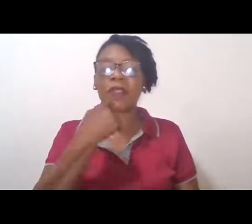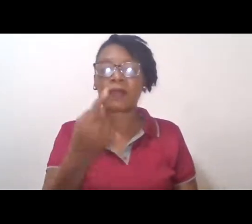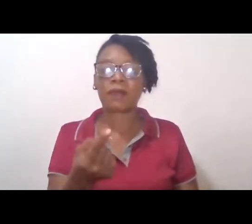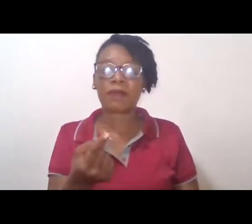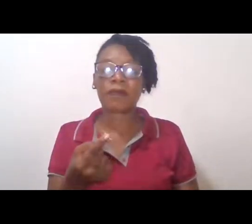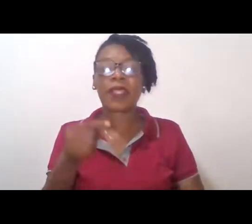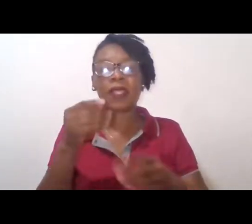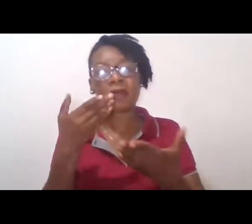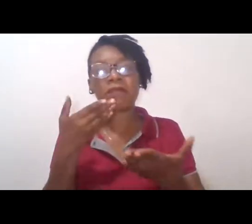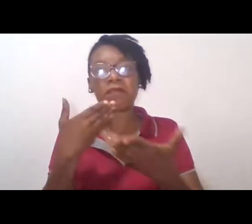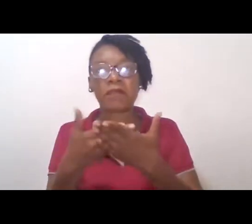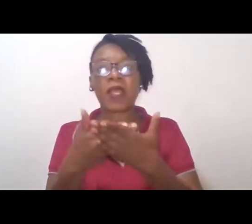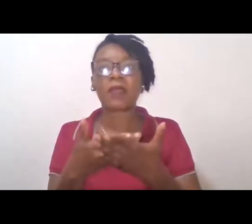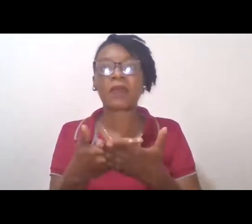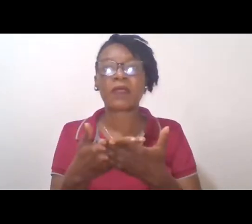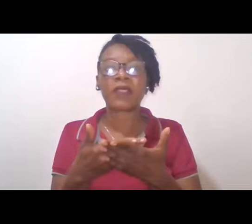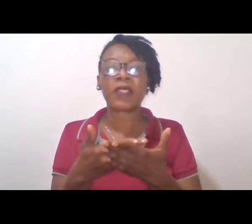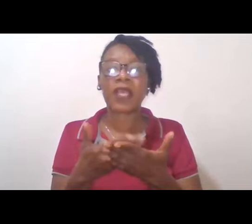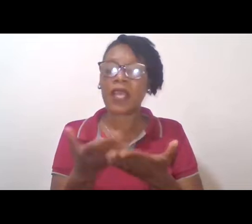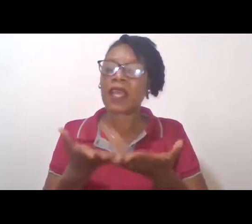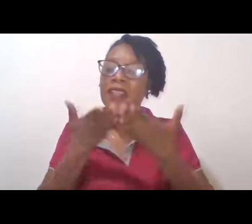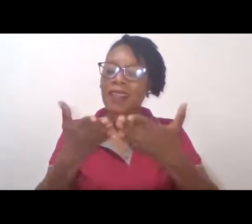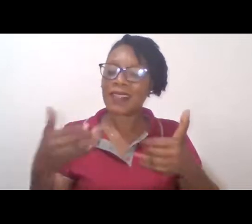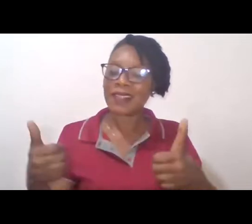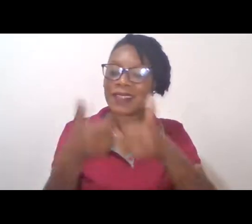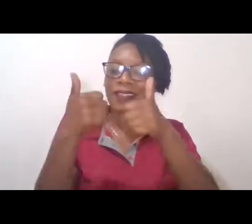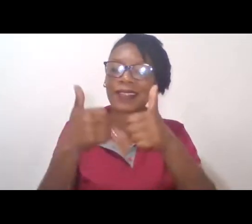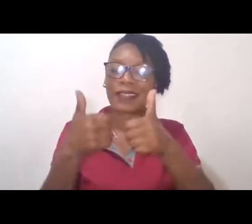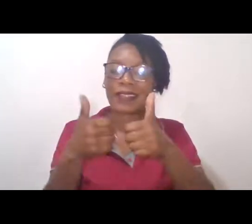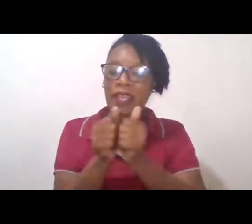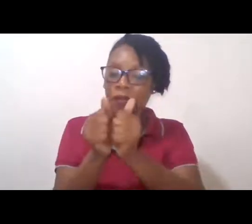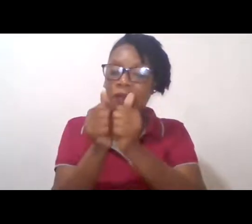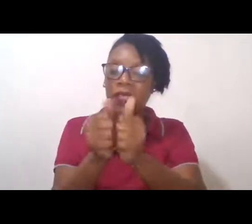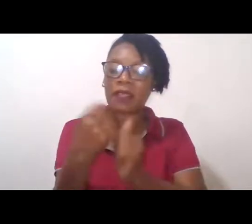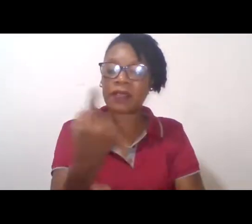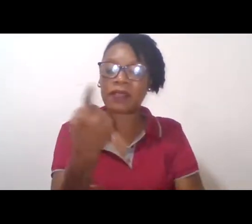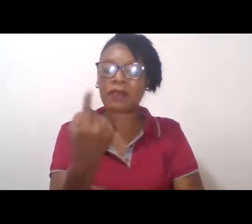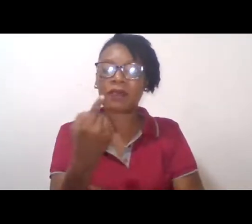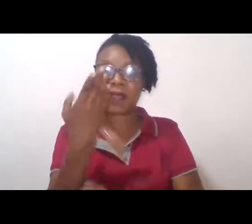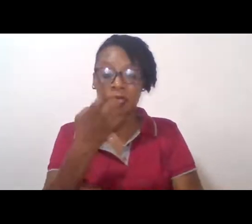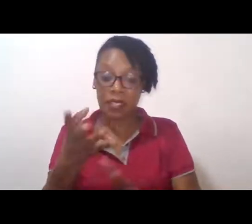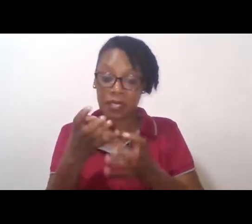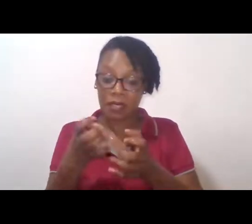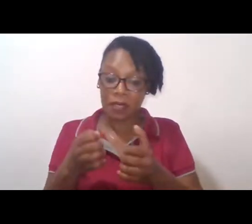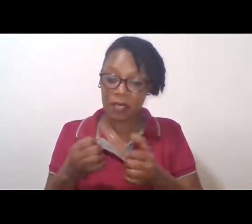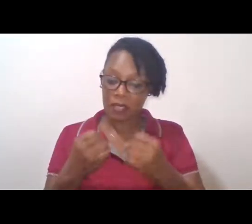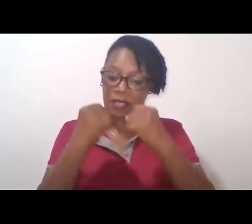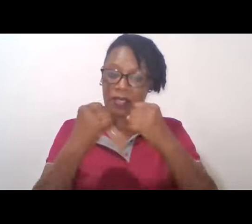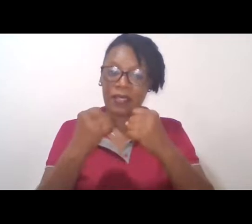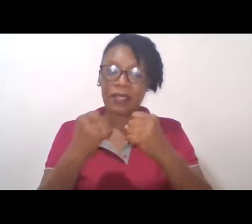bueno darles pequeños desafíos, es bueno acompañándolos en ellos porque lo que queremos potenciar y crear